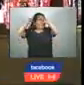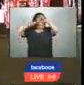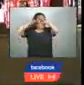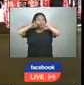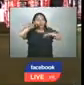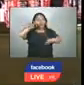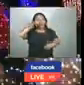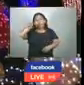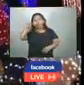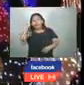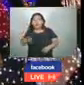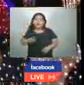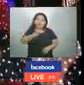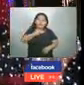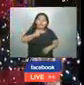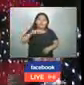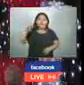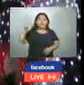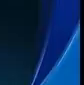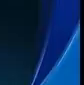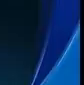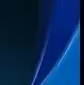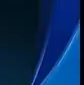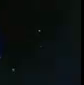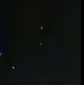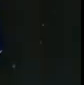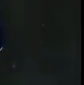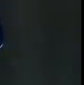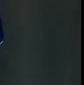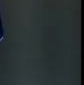José Delgado, este es un informe de Marcela Ríos.